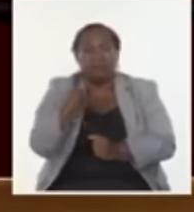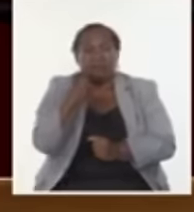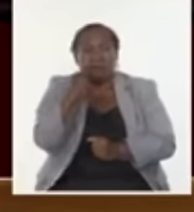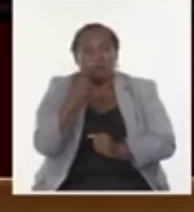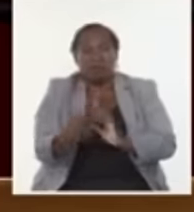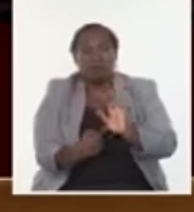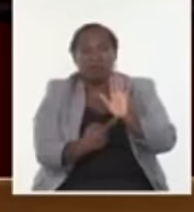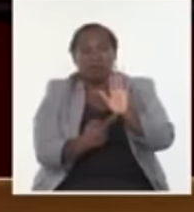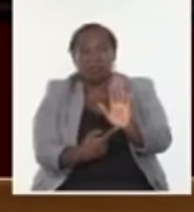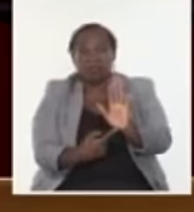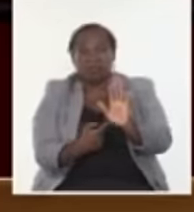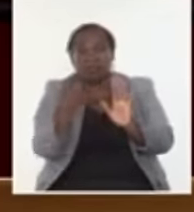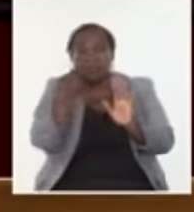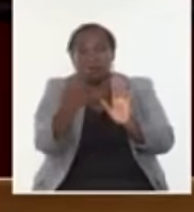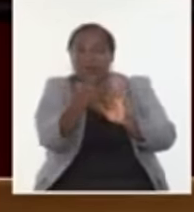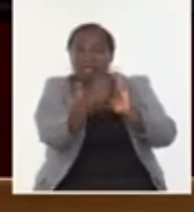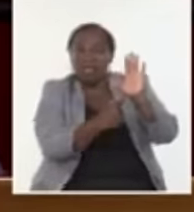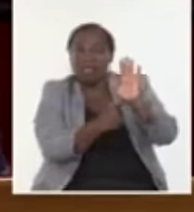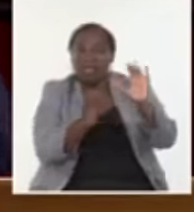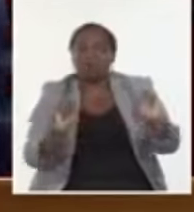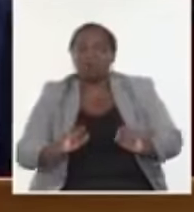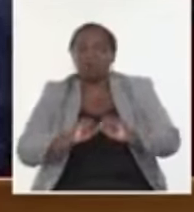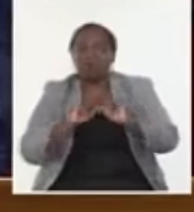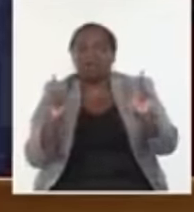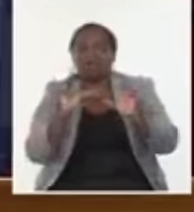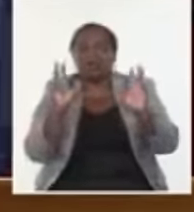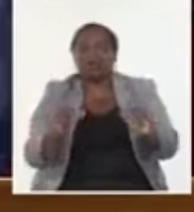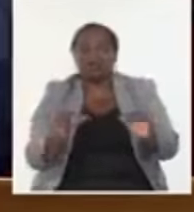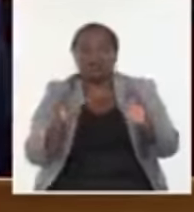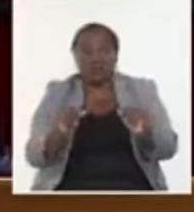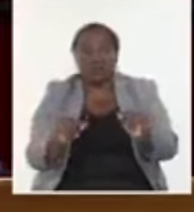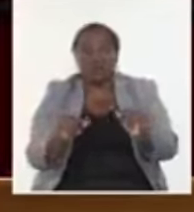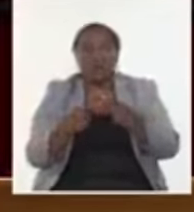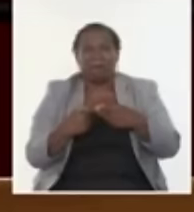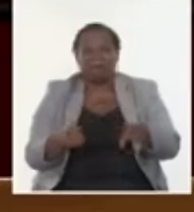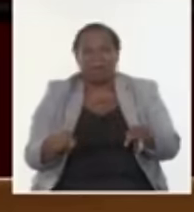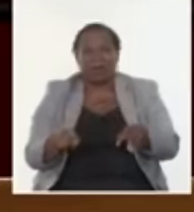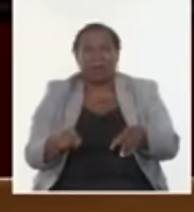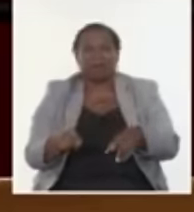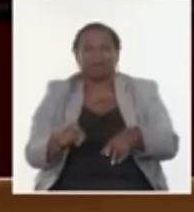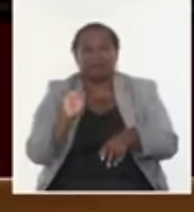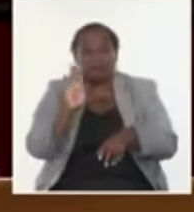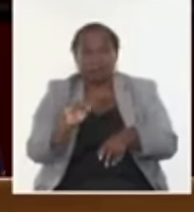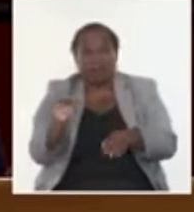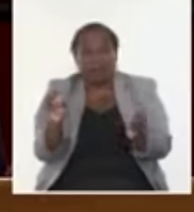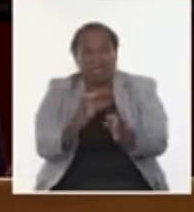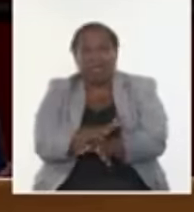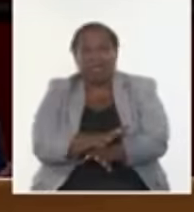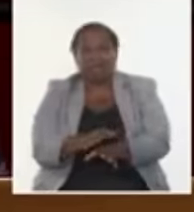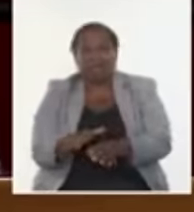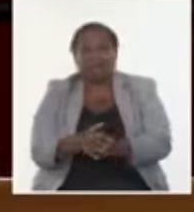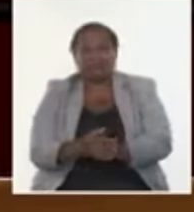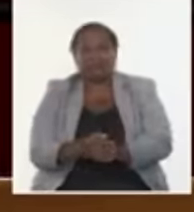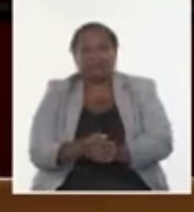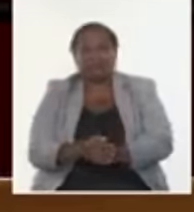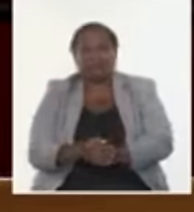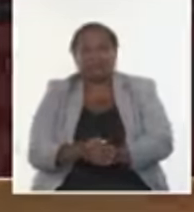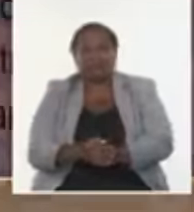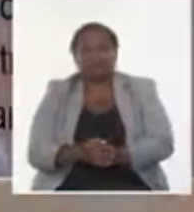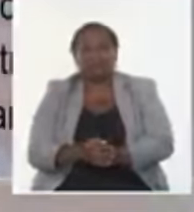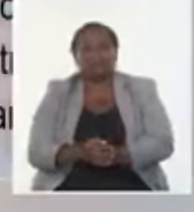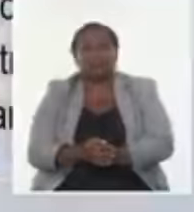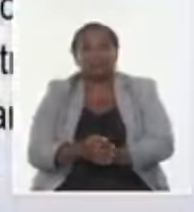ahí se evidencia el impacto y resultado. Pero tenemos que decir así, con toda la profunda sinceridad, que tenemos